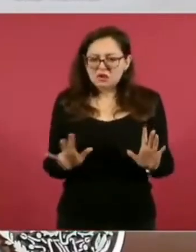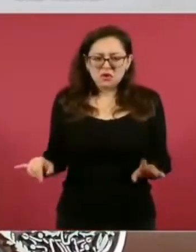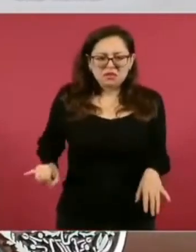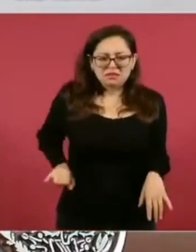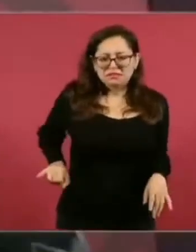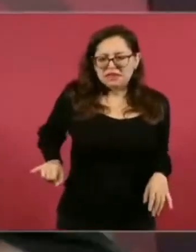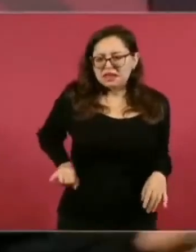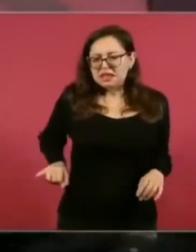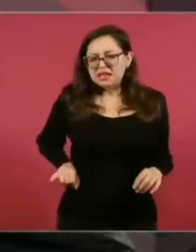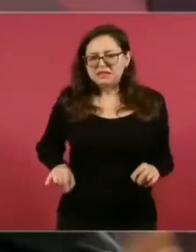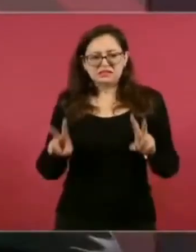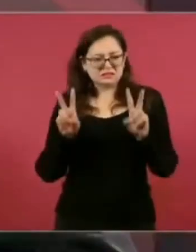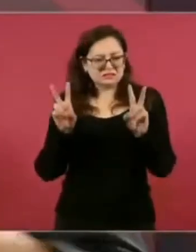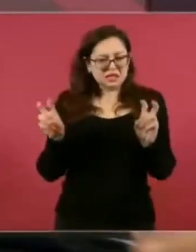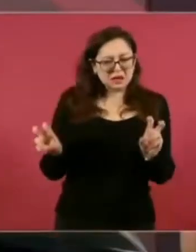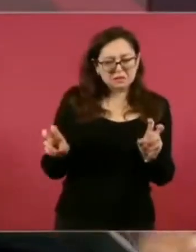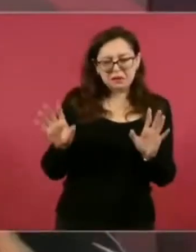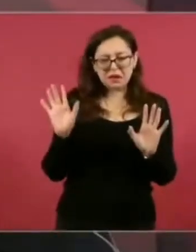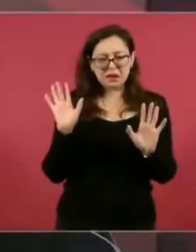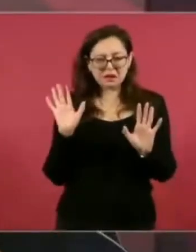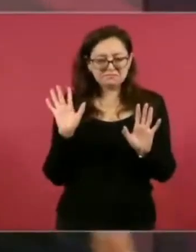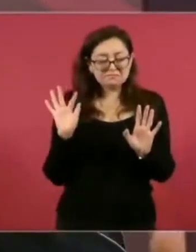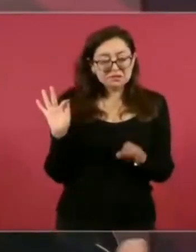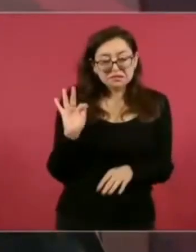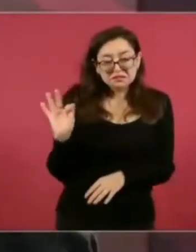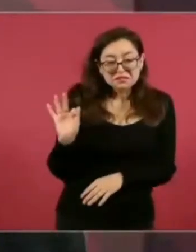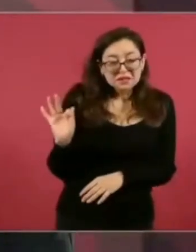interese, pero ya todo,